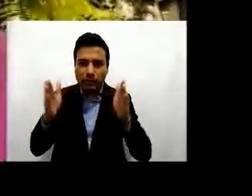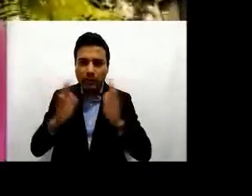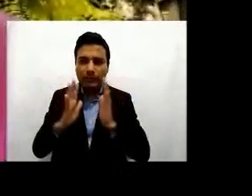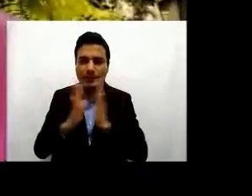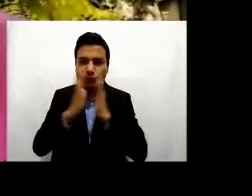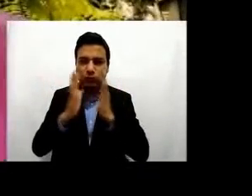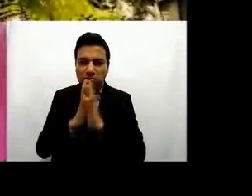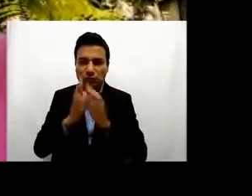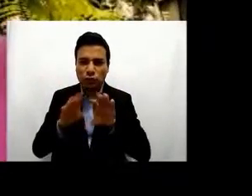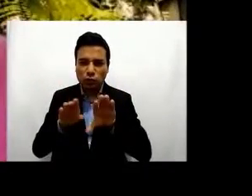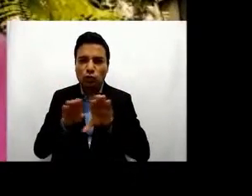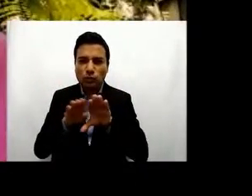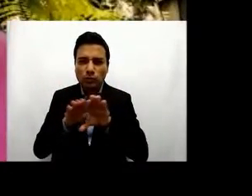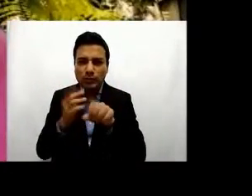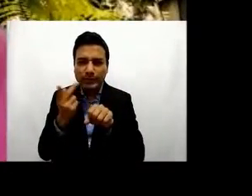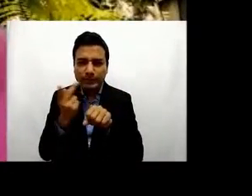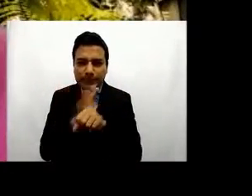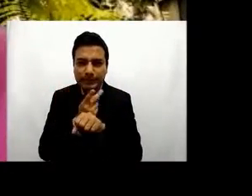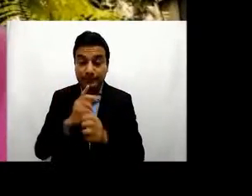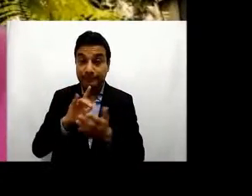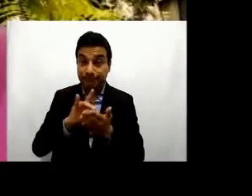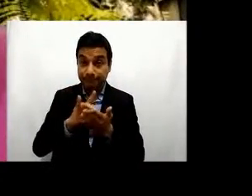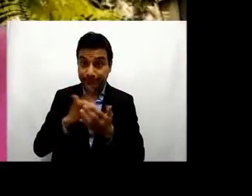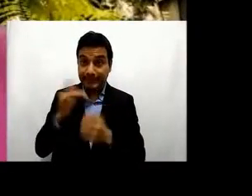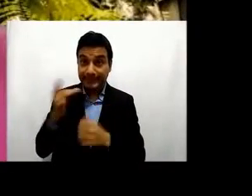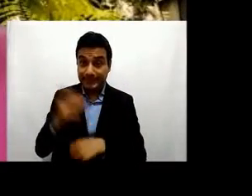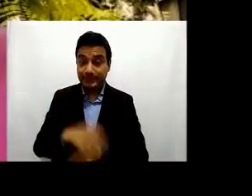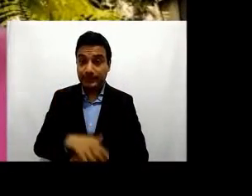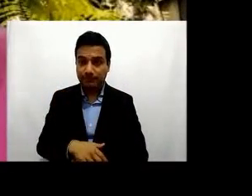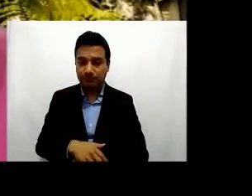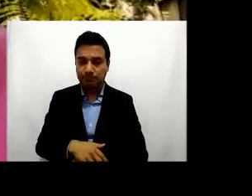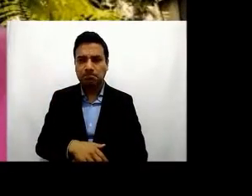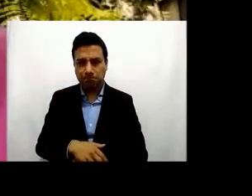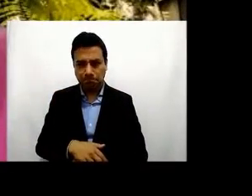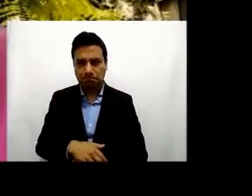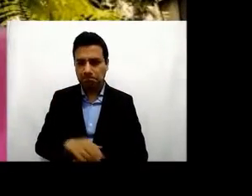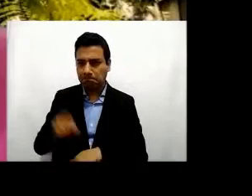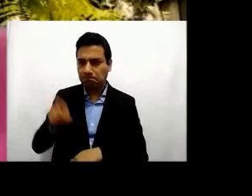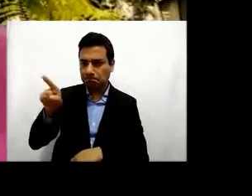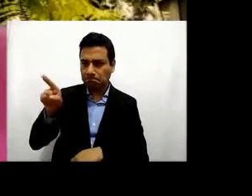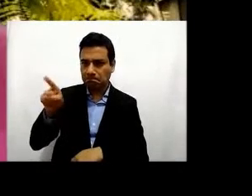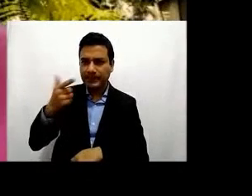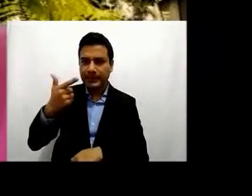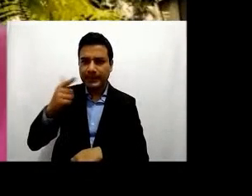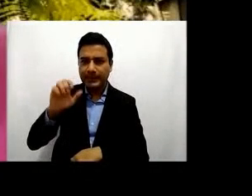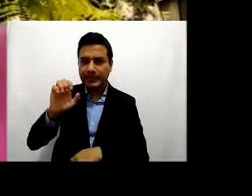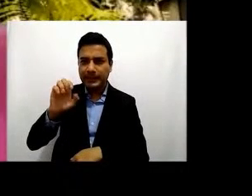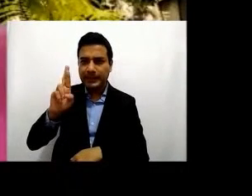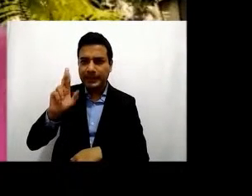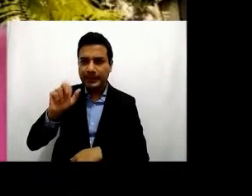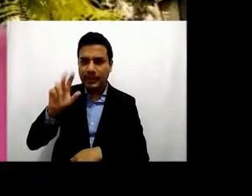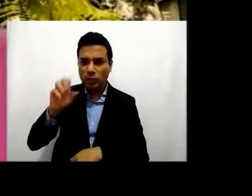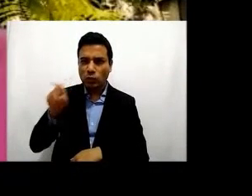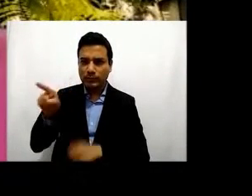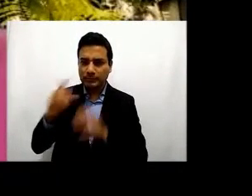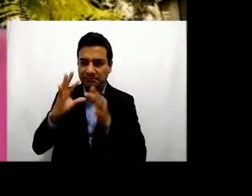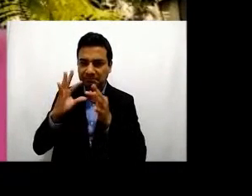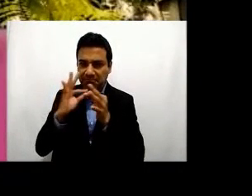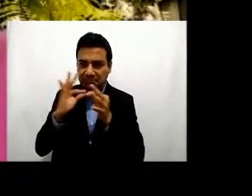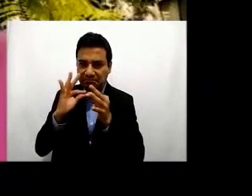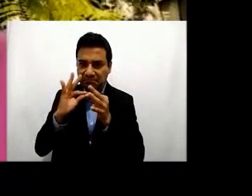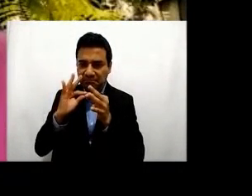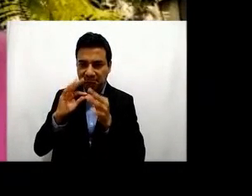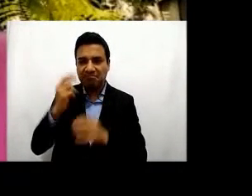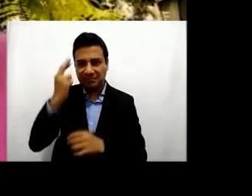muchas gracias. Yo de entrada comparto con Gerardo el punto de que no se estaba preparado